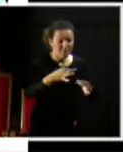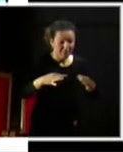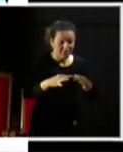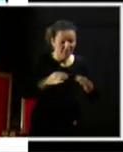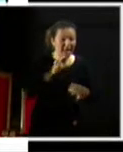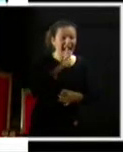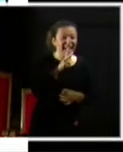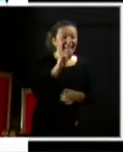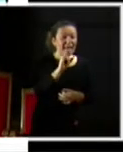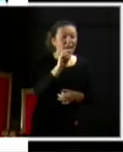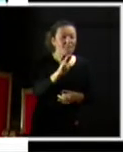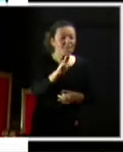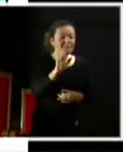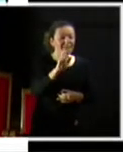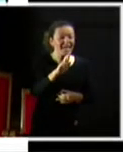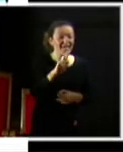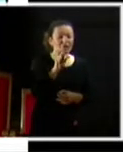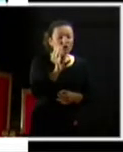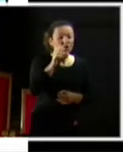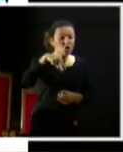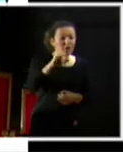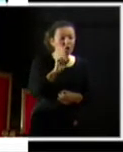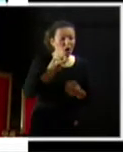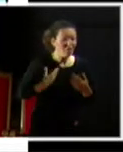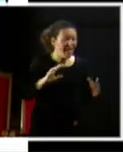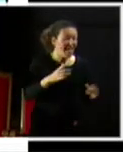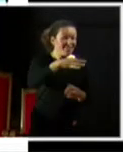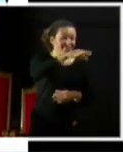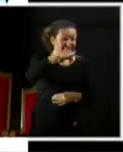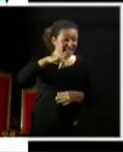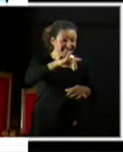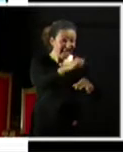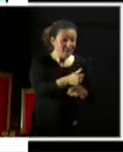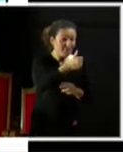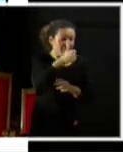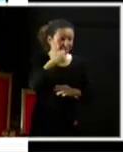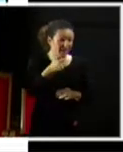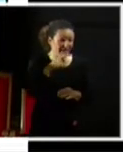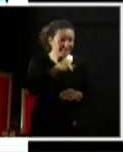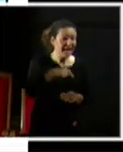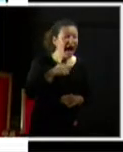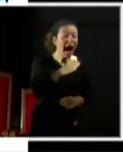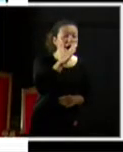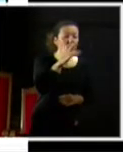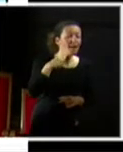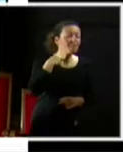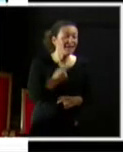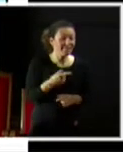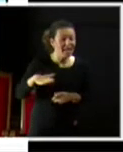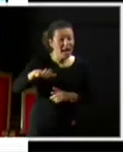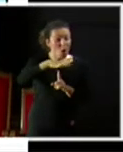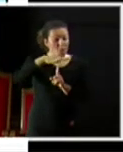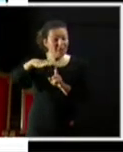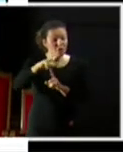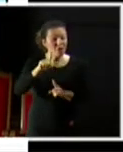medio hipertónico es decir en un medio con una alta concentración de sales pues va a tender a perder agua mientras que una célula que esté en un medio hipotónico